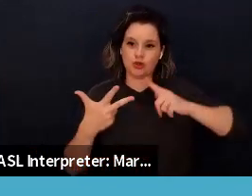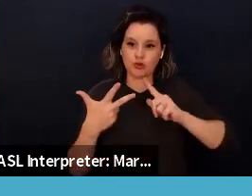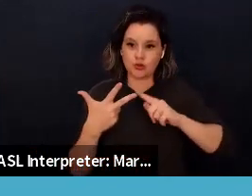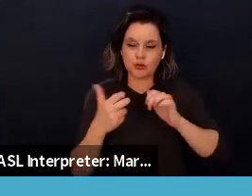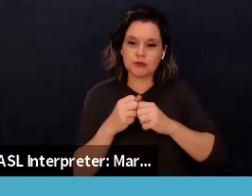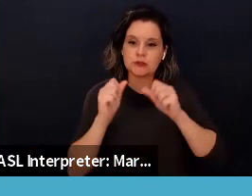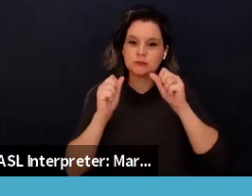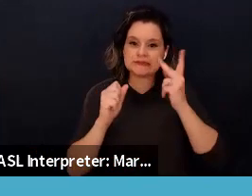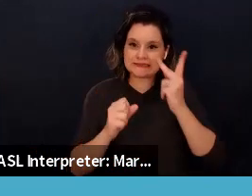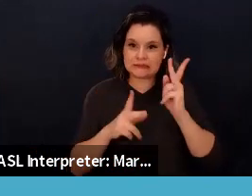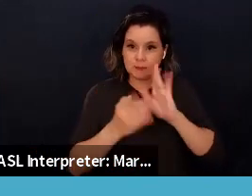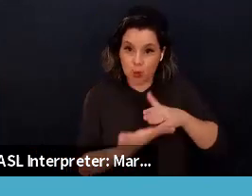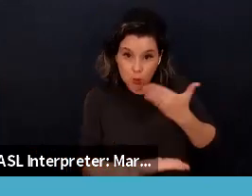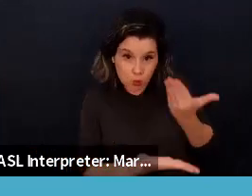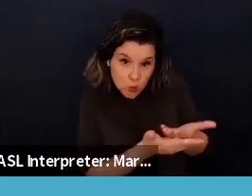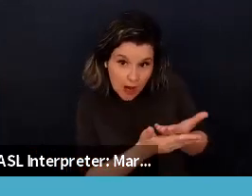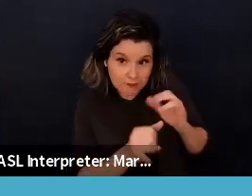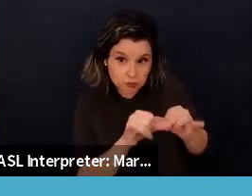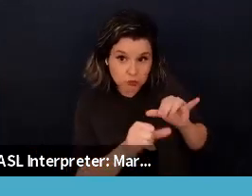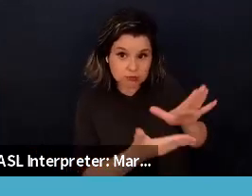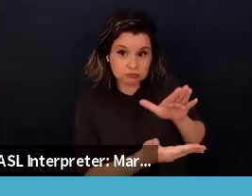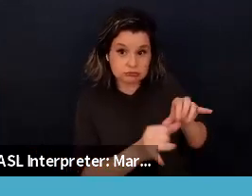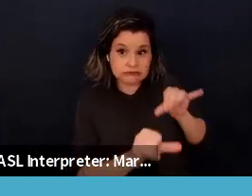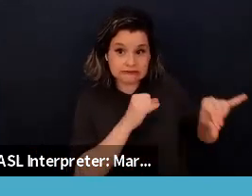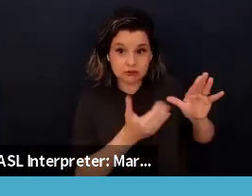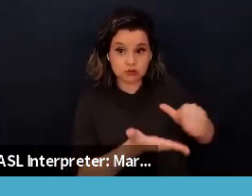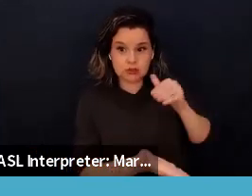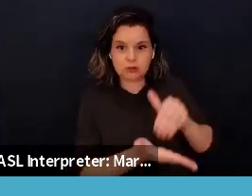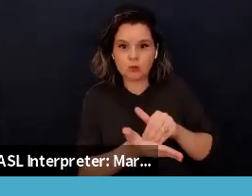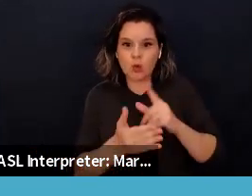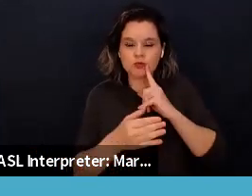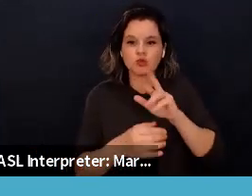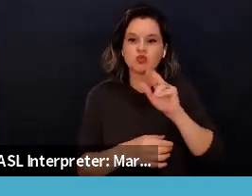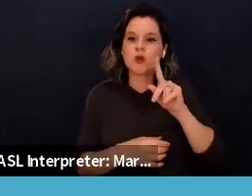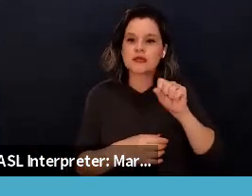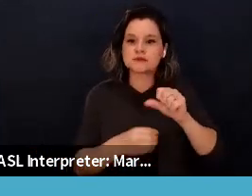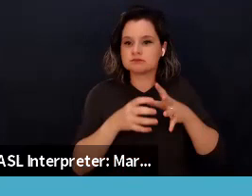vemos a gente llegando al centro de detención es por redadas. Y